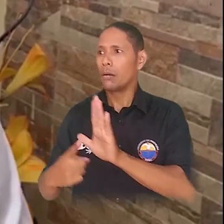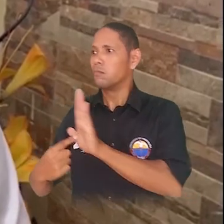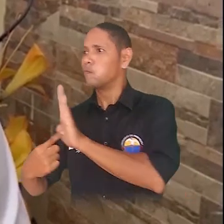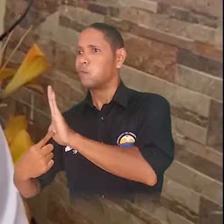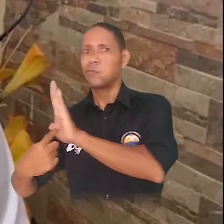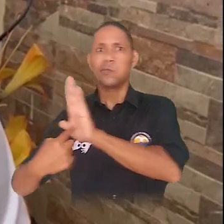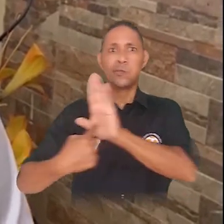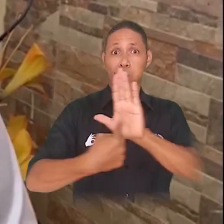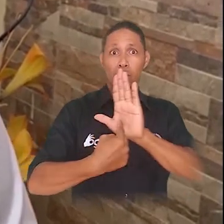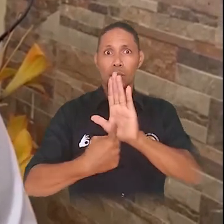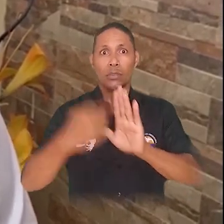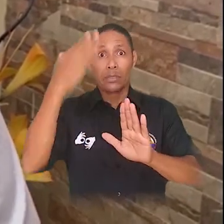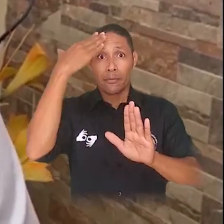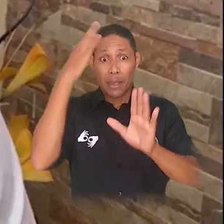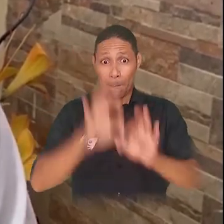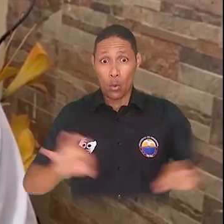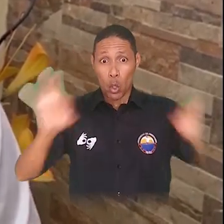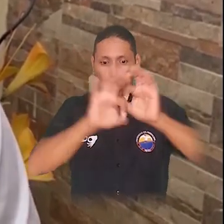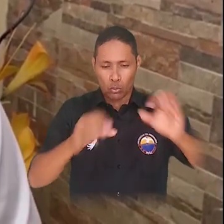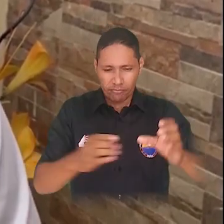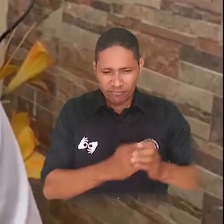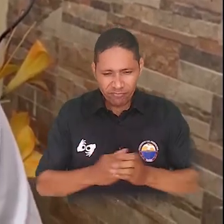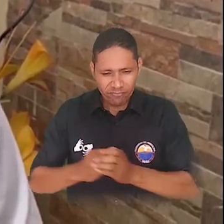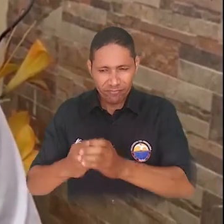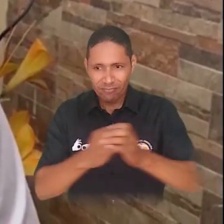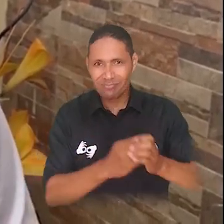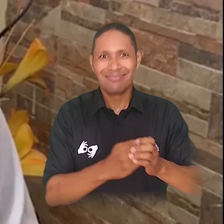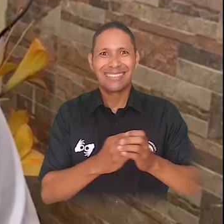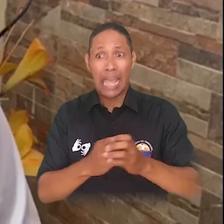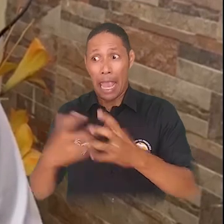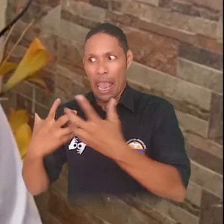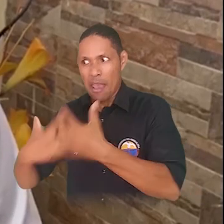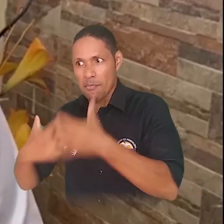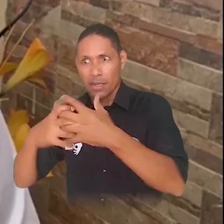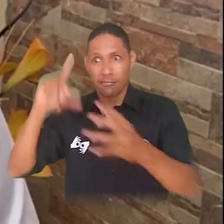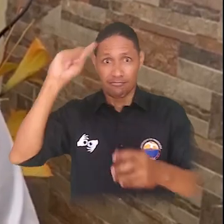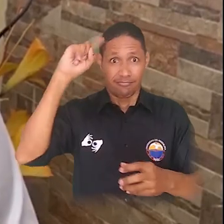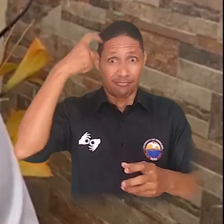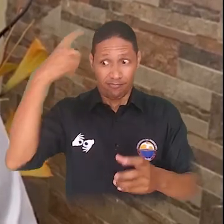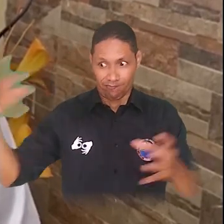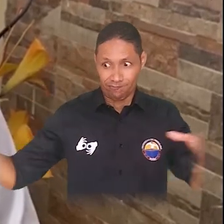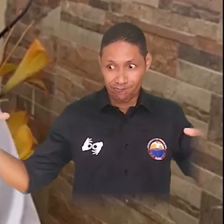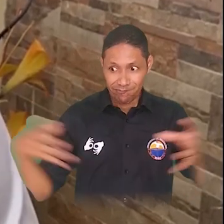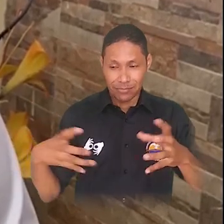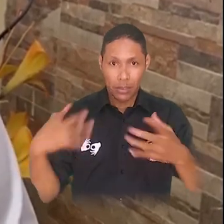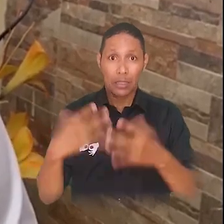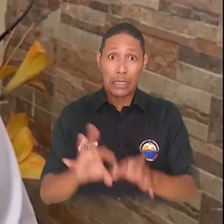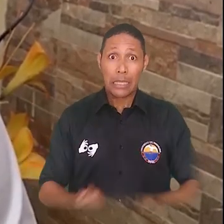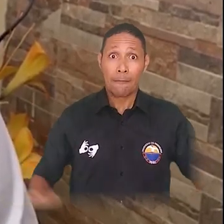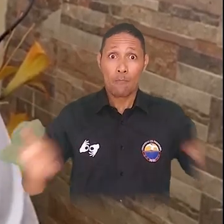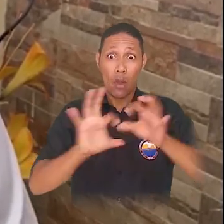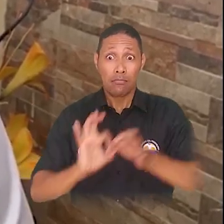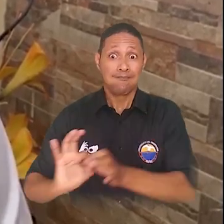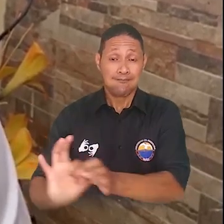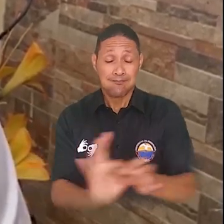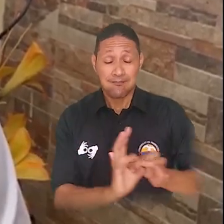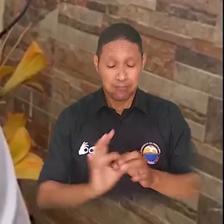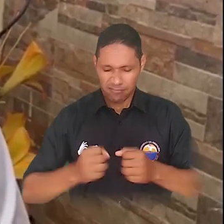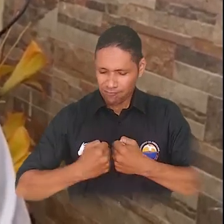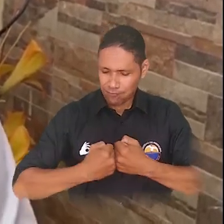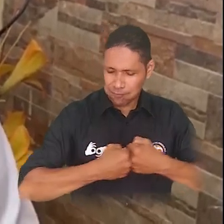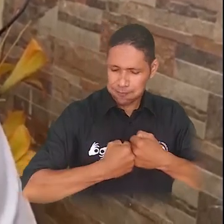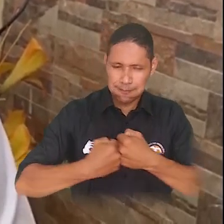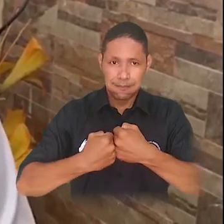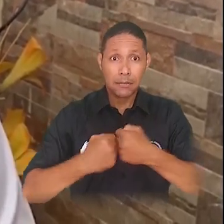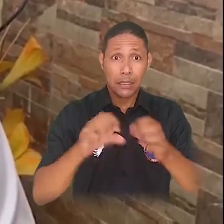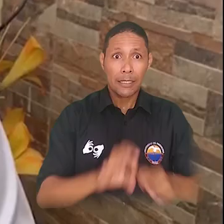y creemos que este comité Universidad Empresa Estado continúa siendo un gran espacio de diálogo, un gran espacio de